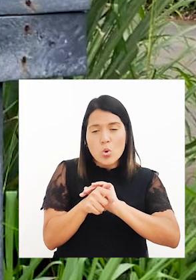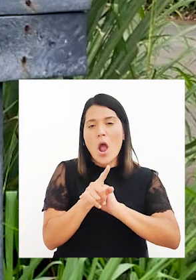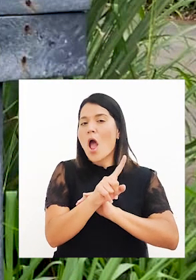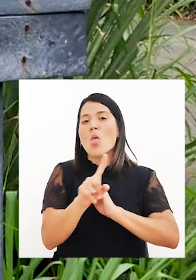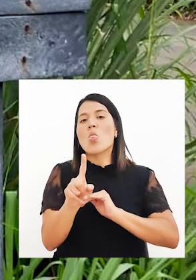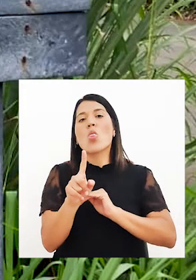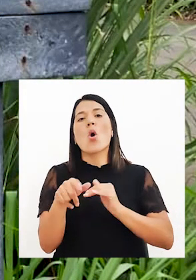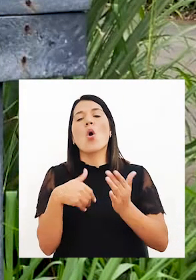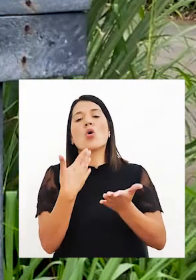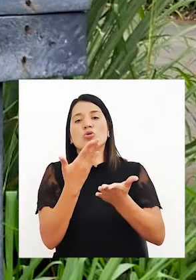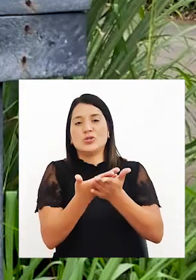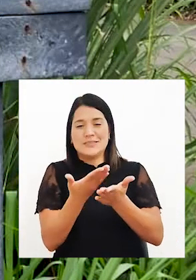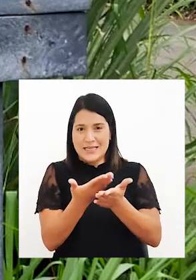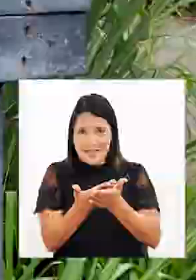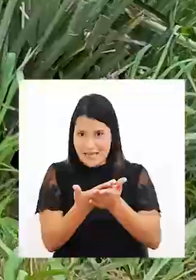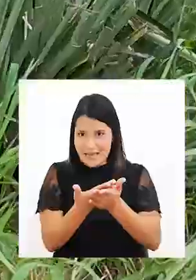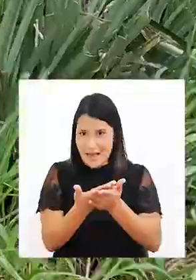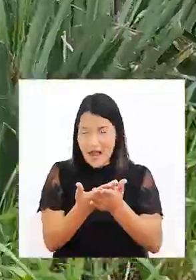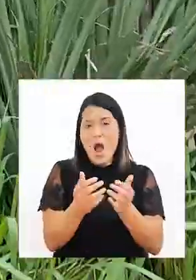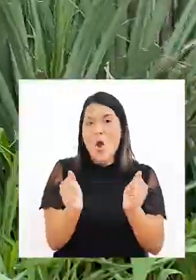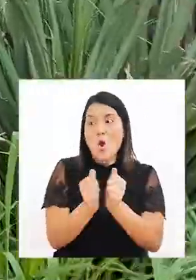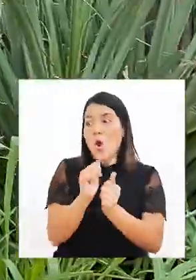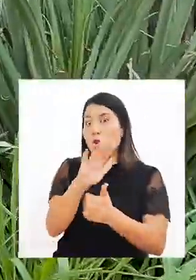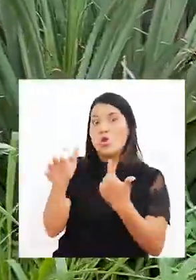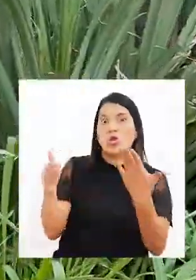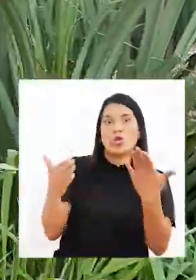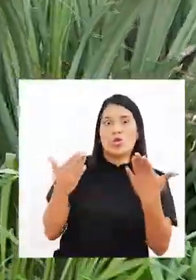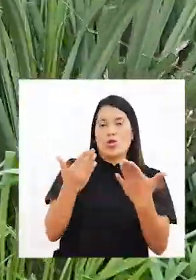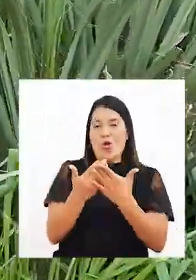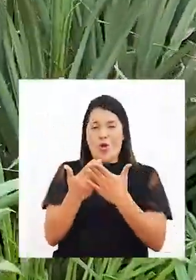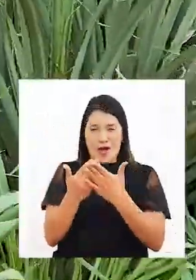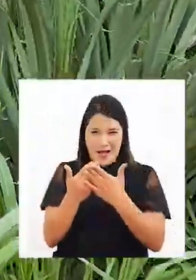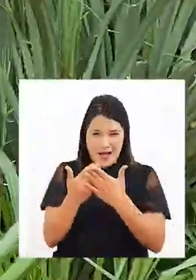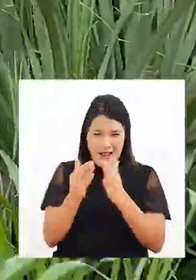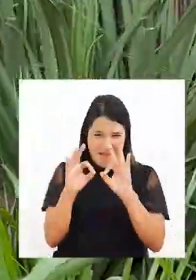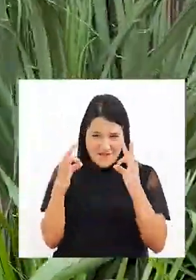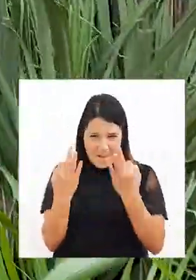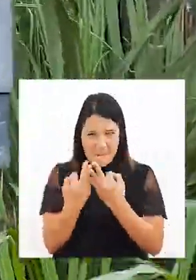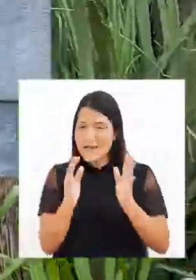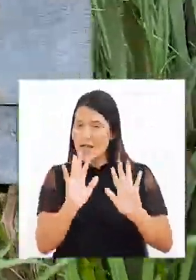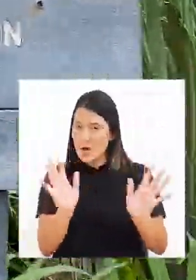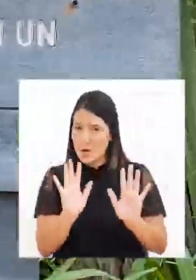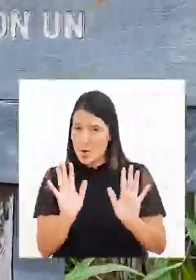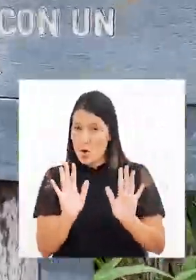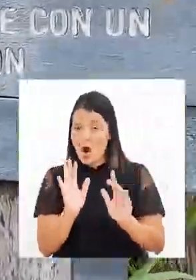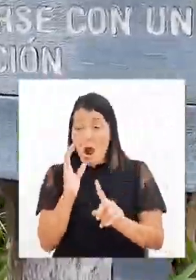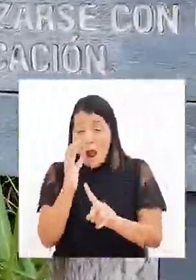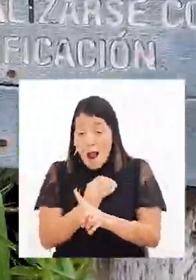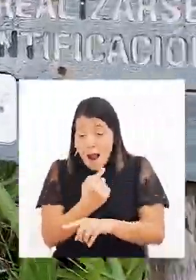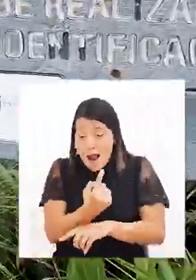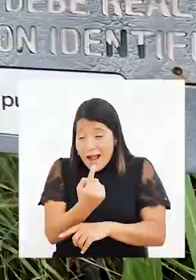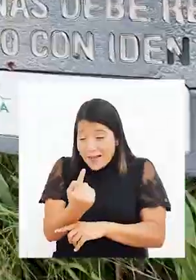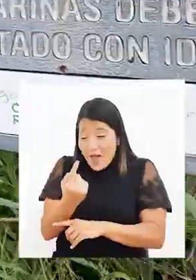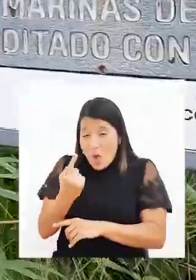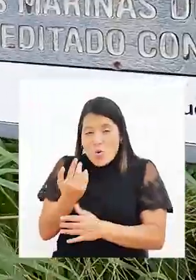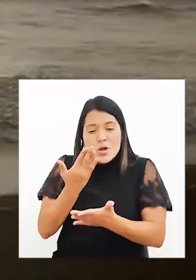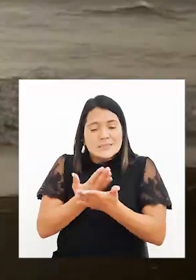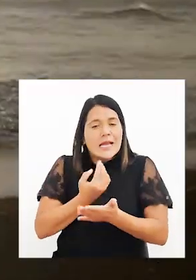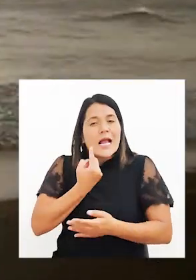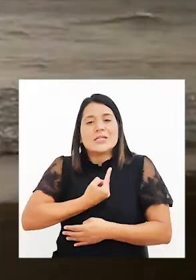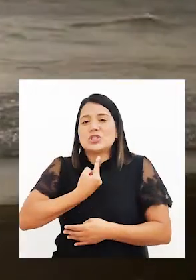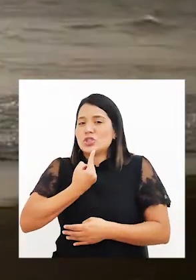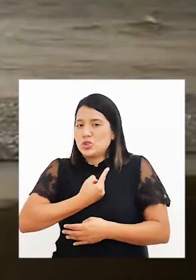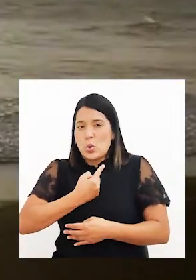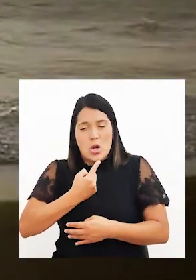con la comunidad innumerable de la arribada. Son tortugas que llegan por su propia cuenta, en